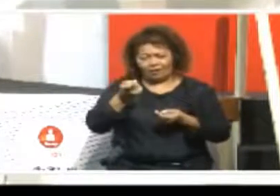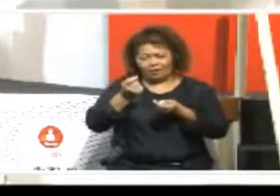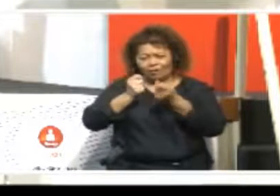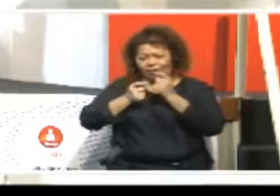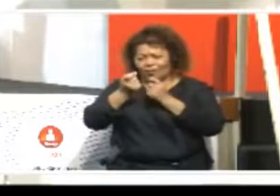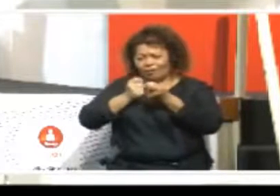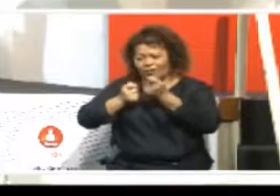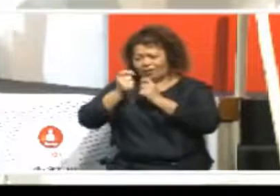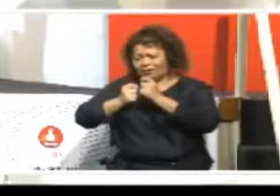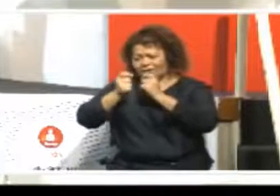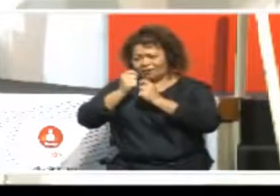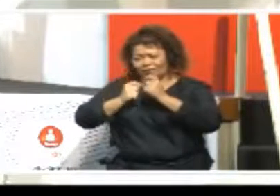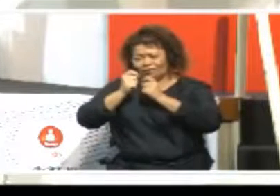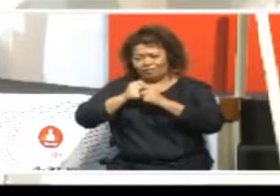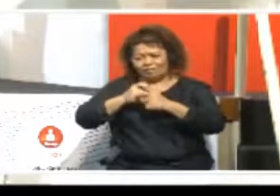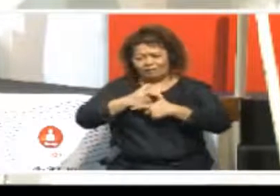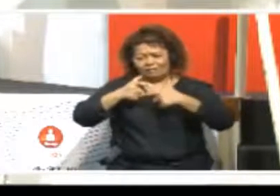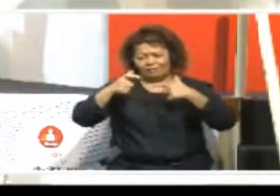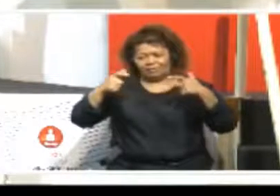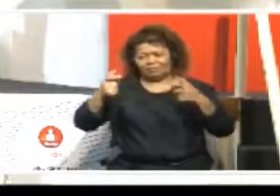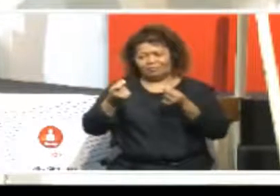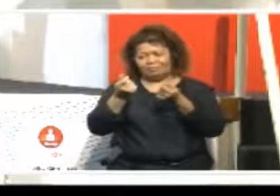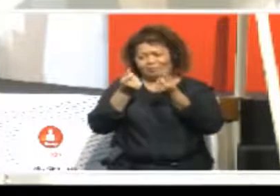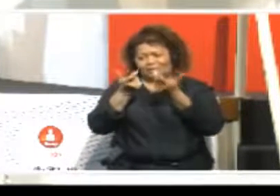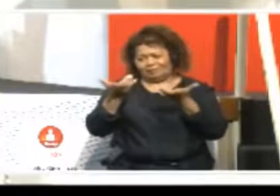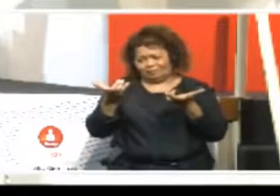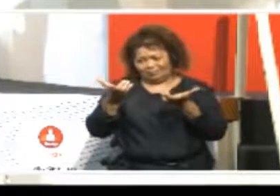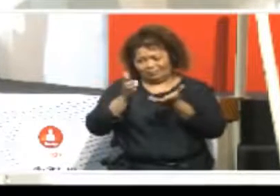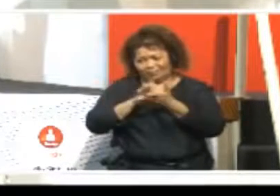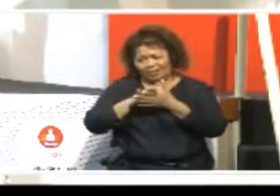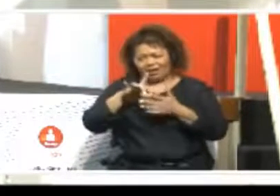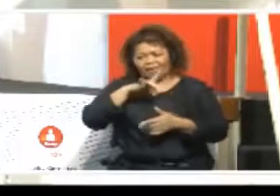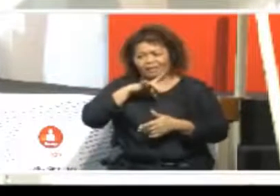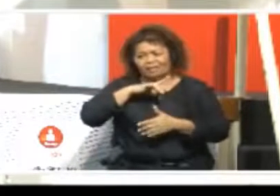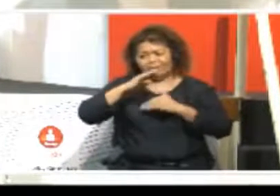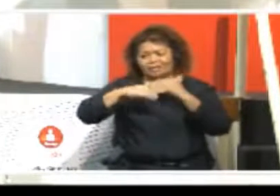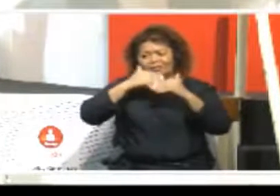que habían municipios que se desempeñaban relativamente bien,